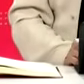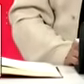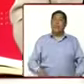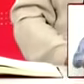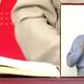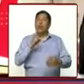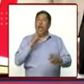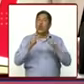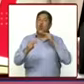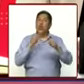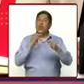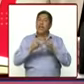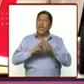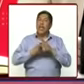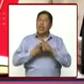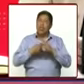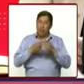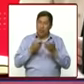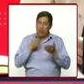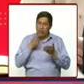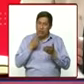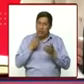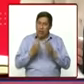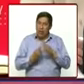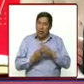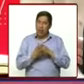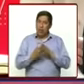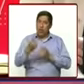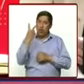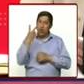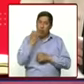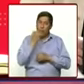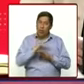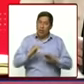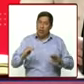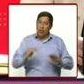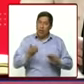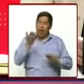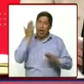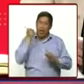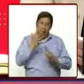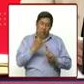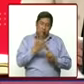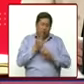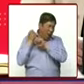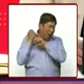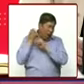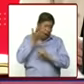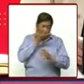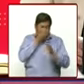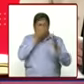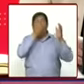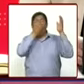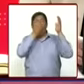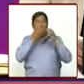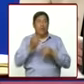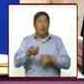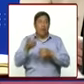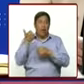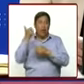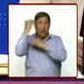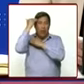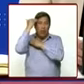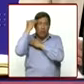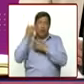Bueno, dice que hemos dado al inicio de este noticiero que aparecieron las dos niñas que fueron raptadas en el departamento de Santa Cruz. Estoy contigo, Carlos,